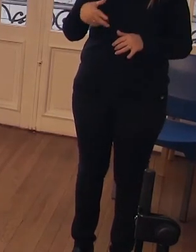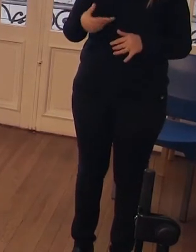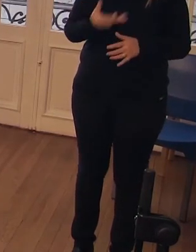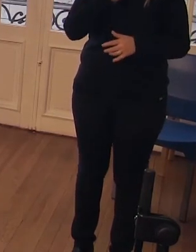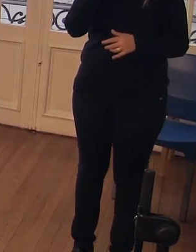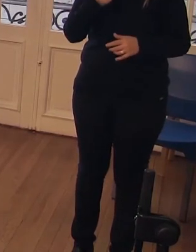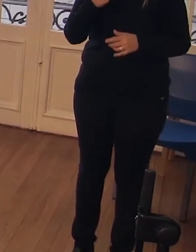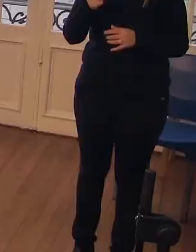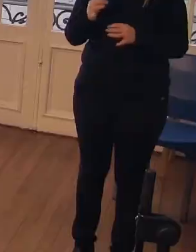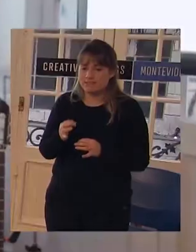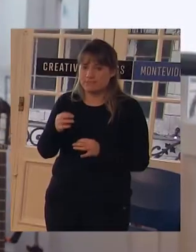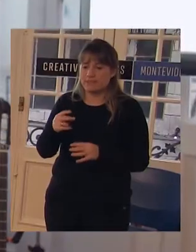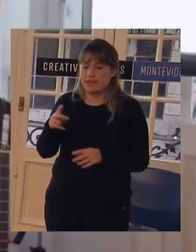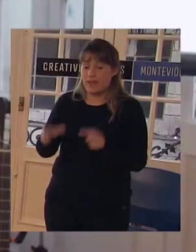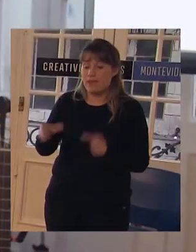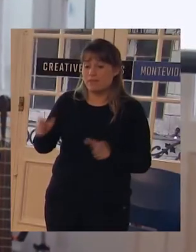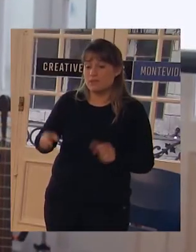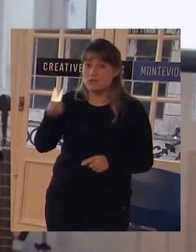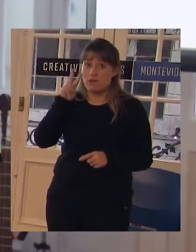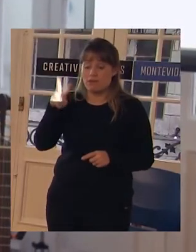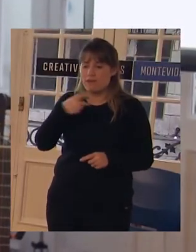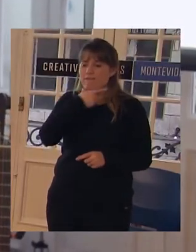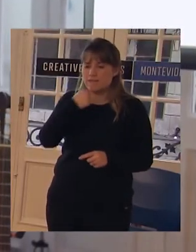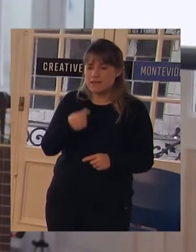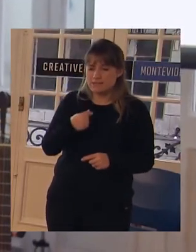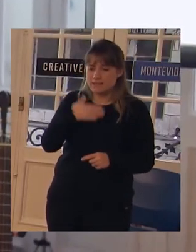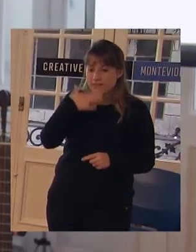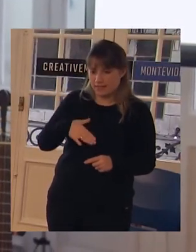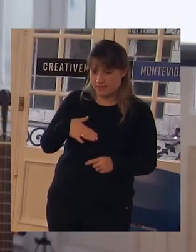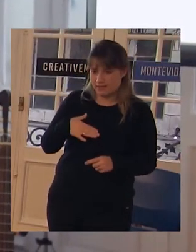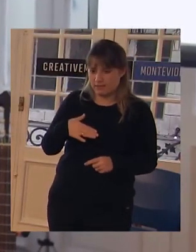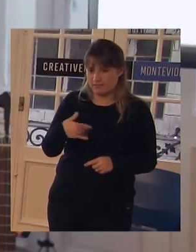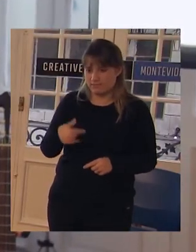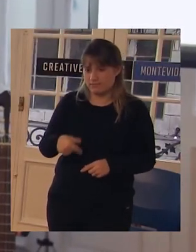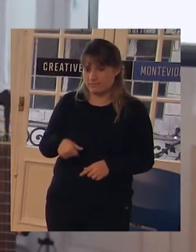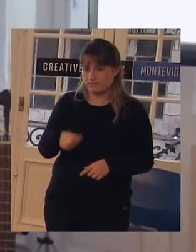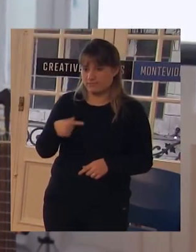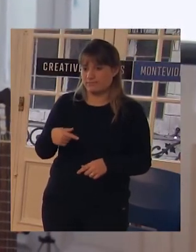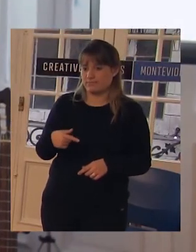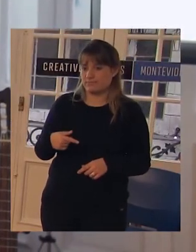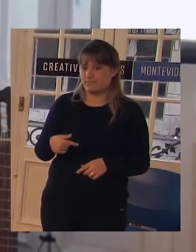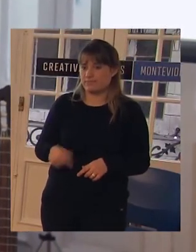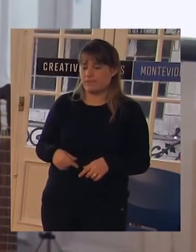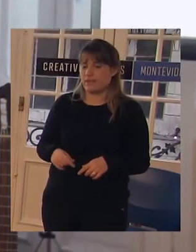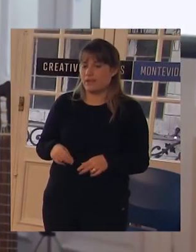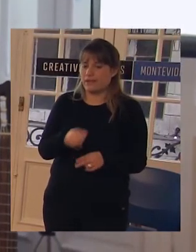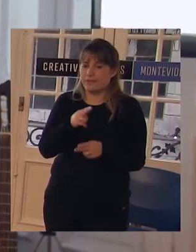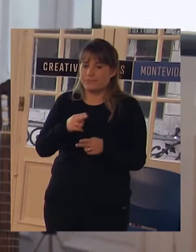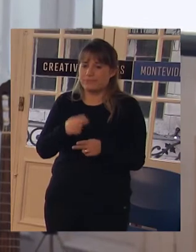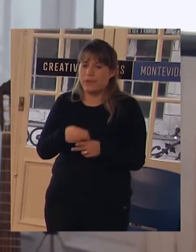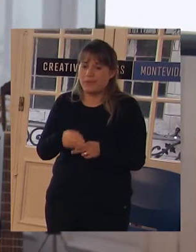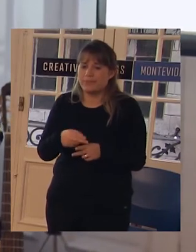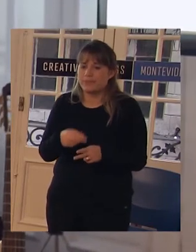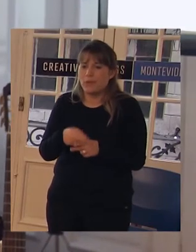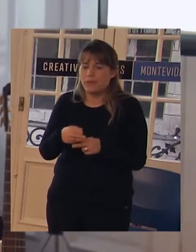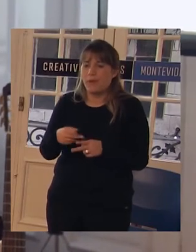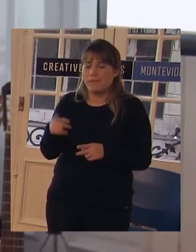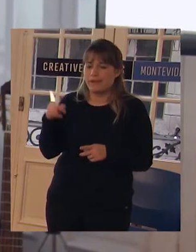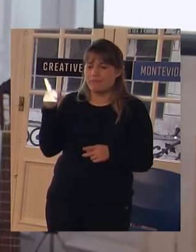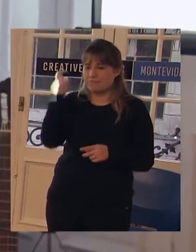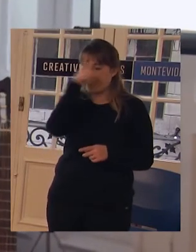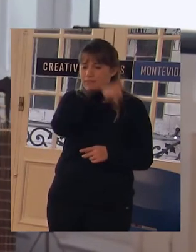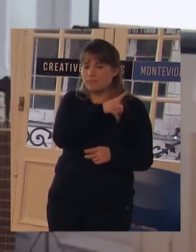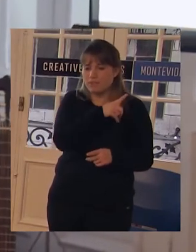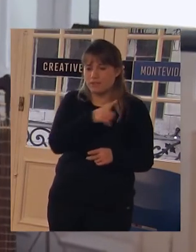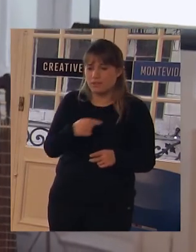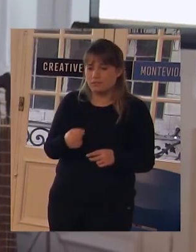usuario, que en vez de decir al final de un formulario, submit, submitea, que no tenés ni idea qué es, buscarme